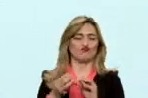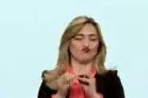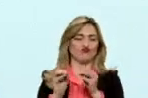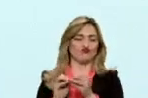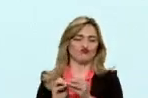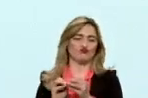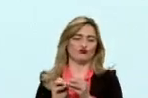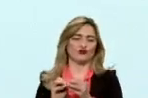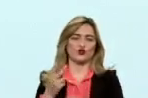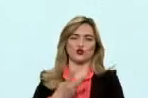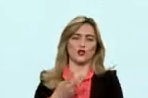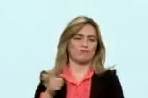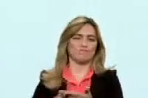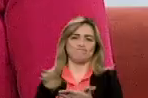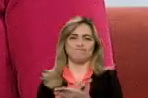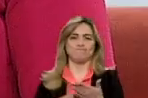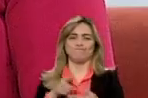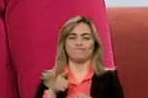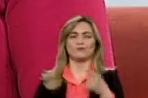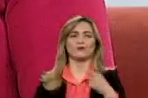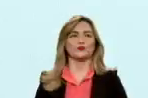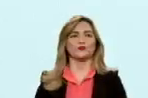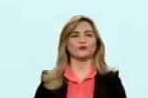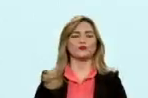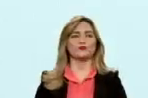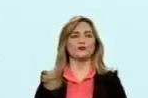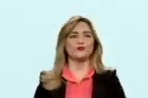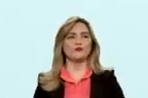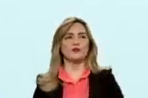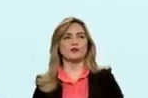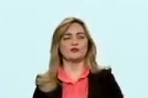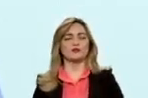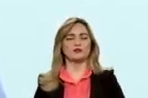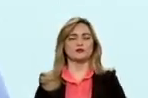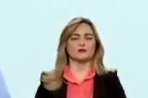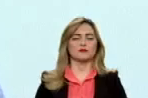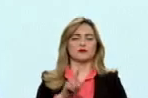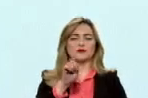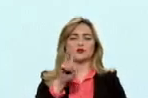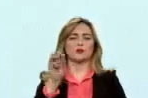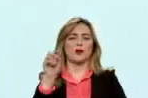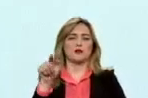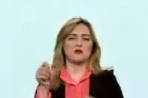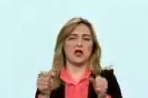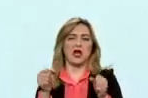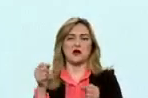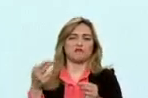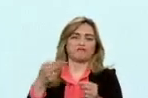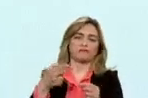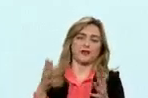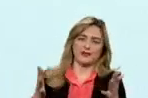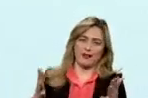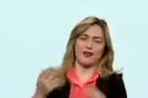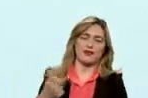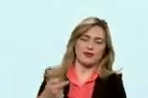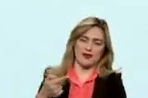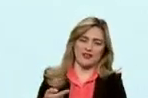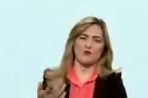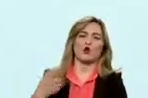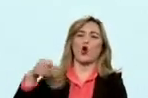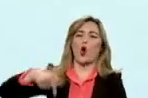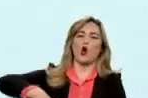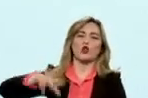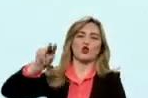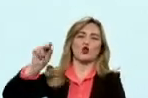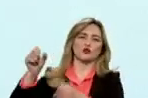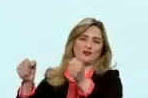es verdad? ¿Eso en cifras? En cifras estamos hablando de aproximadamente 120 mil vehículos, 130 mil vehículos diariamente dejaban de